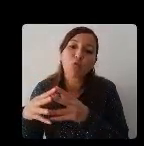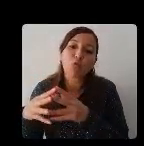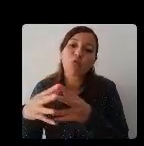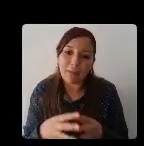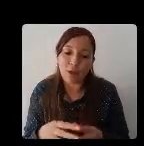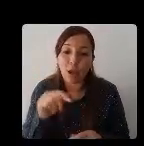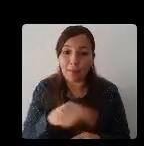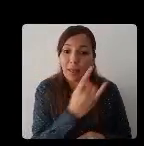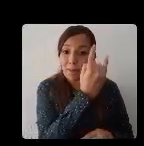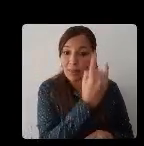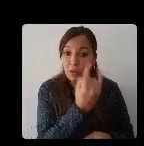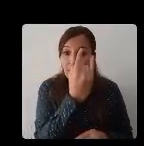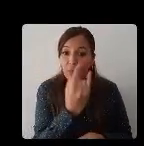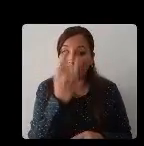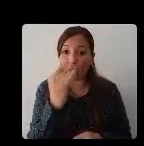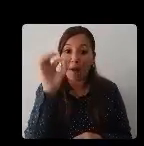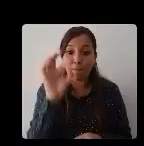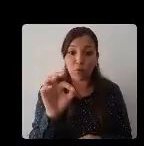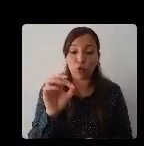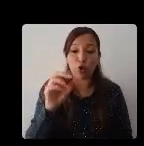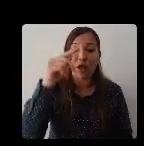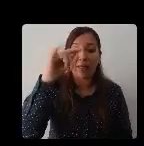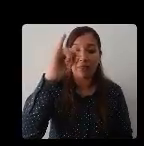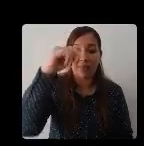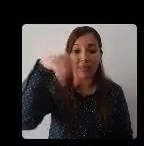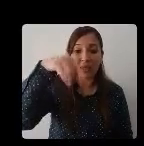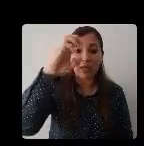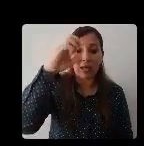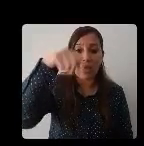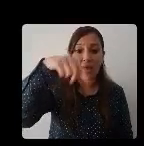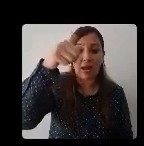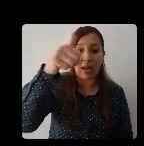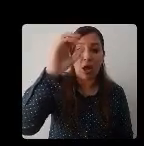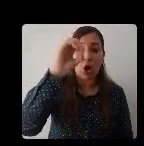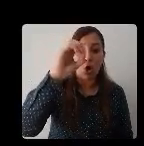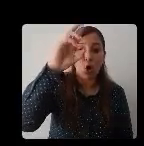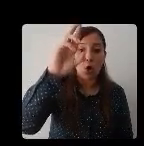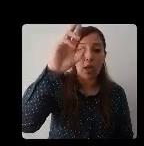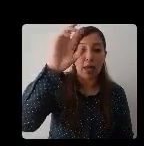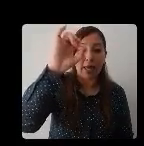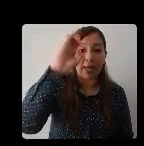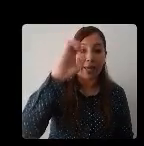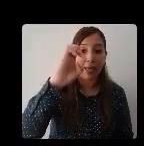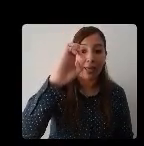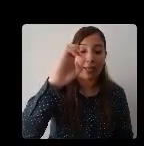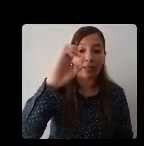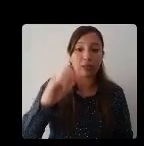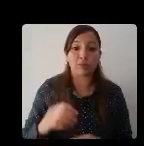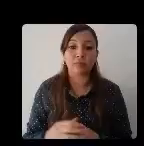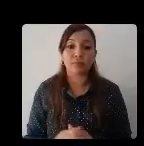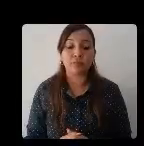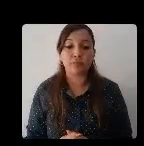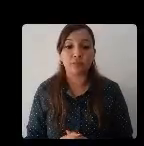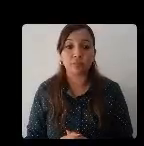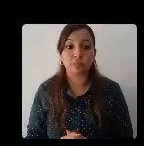El Instagram es Tingana Alto Mayo. Tingana Alto Mayo. Tingana Alto Mayo. Para visitar, ahí